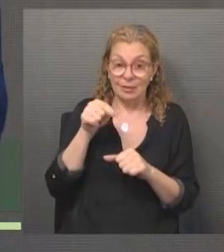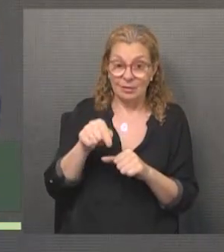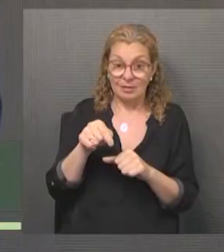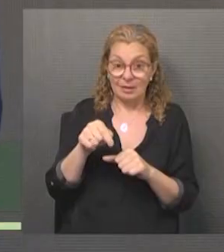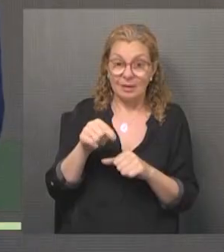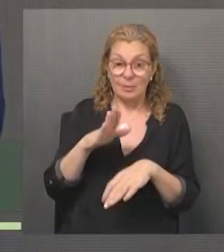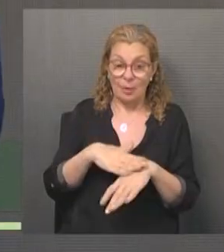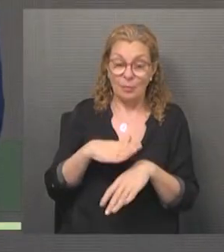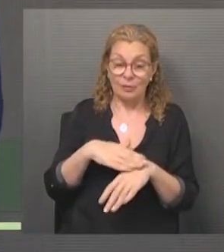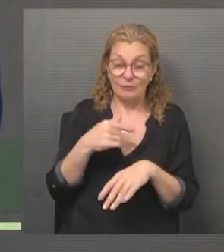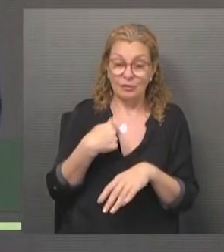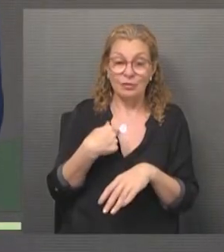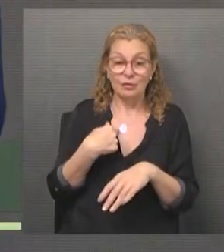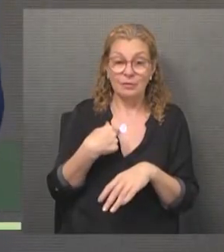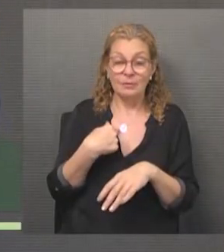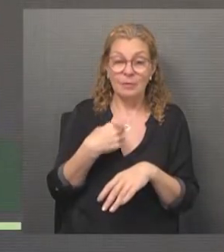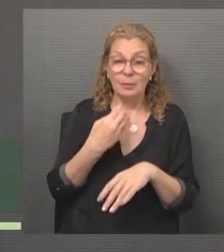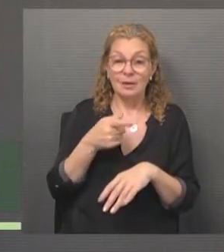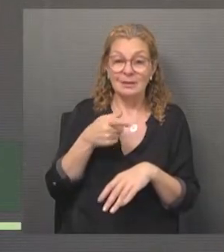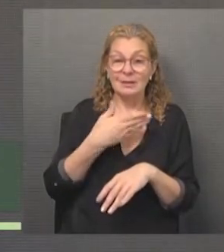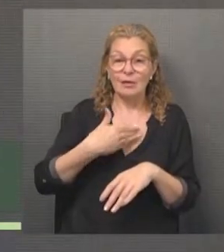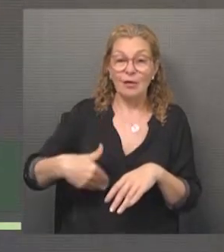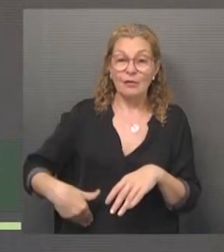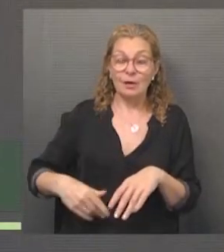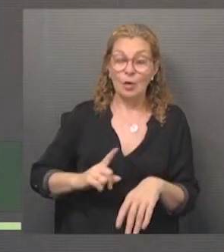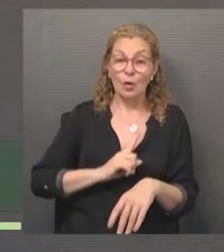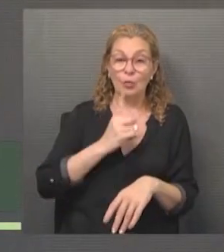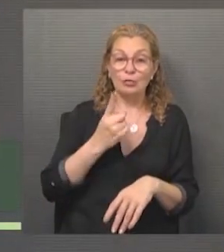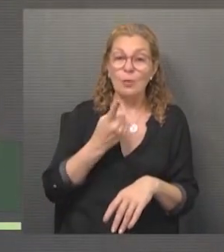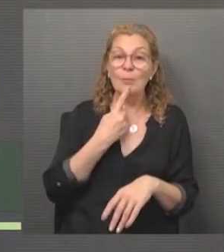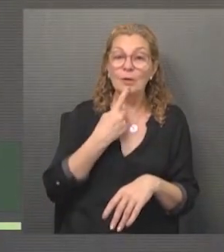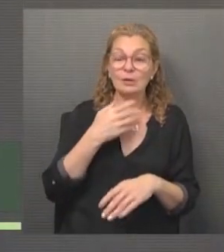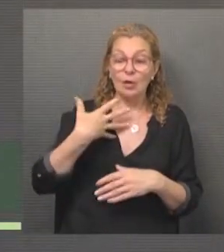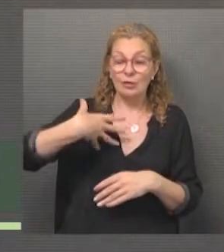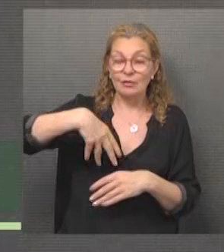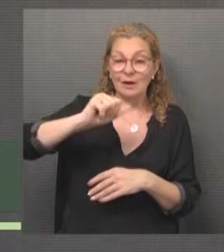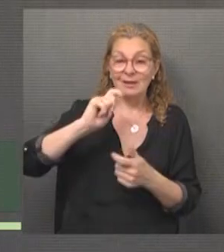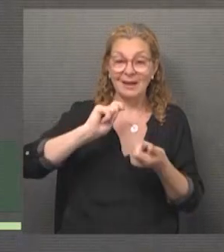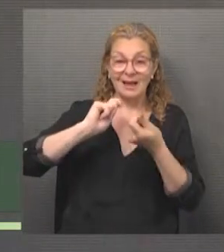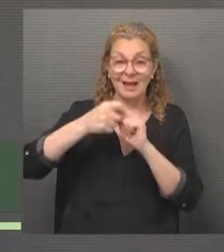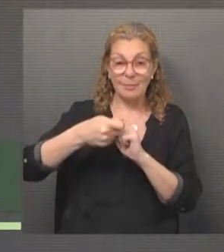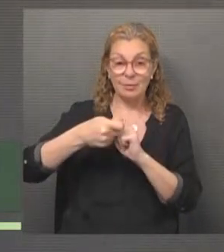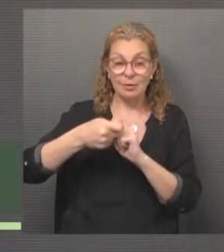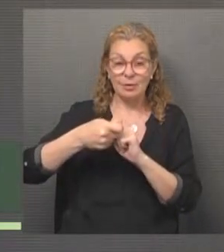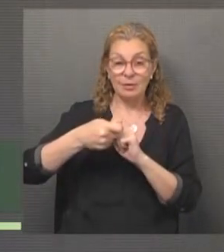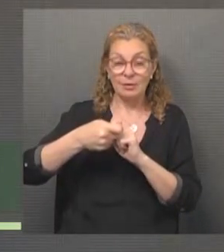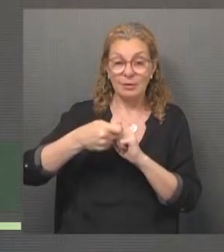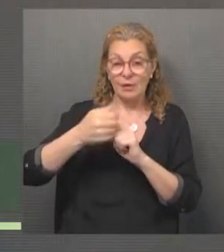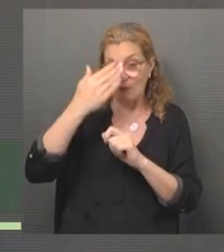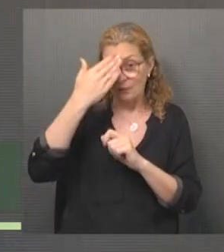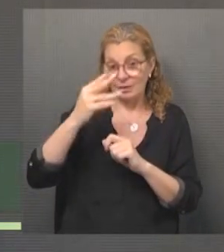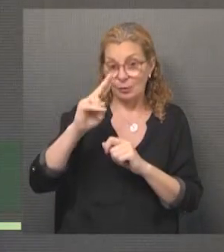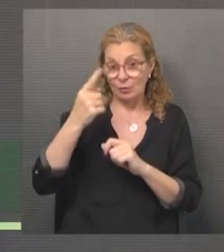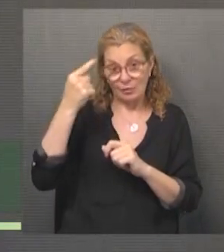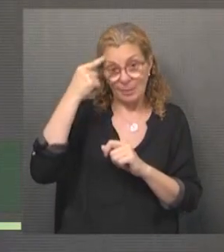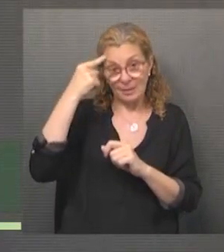me compete porque este gobierno el coraje llevar adelante la reforma pedirle a los uruguayos que